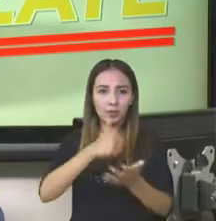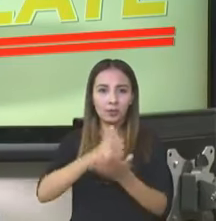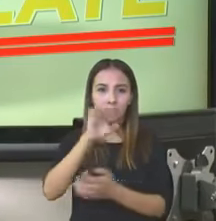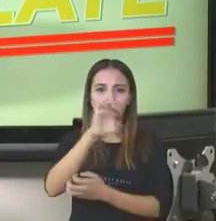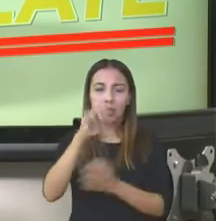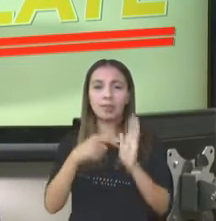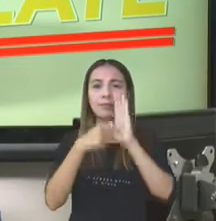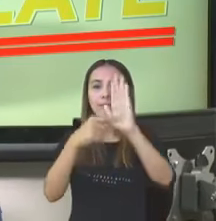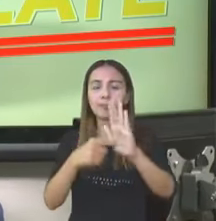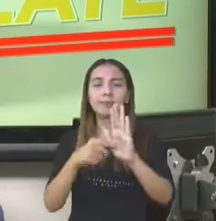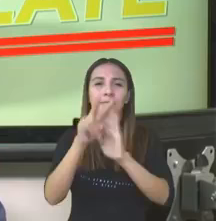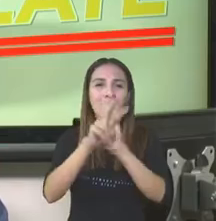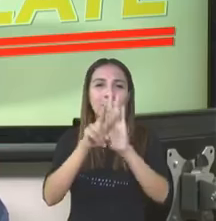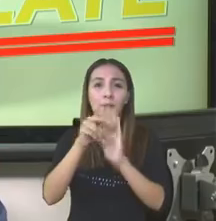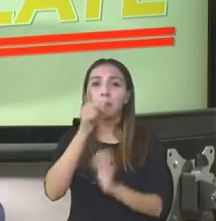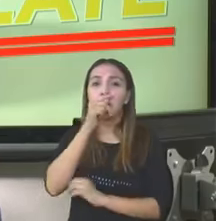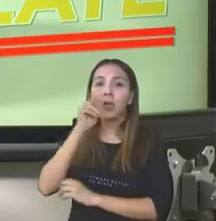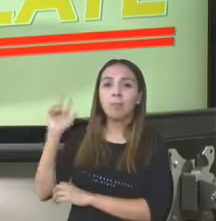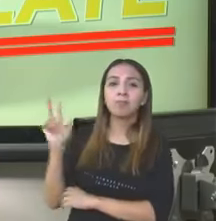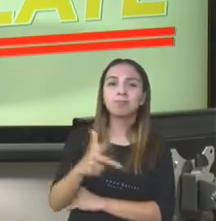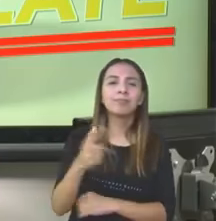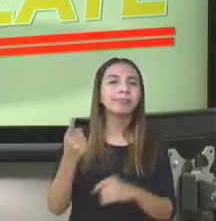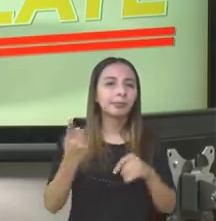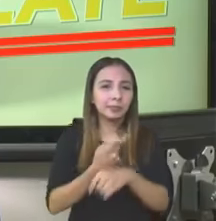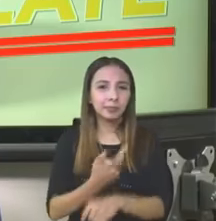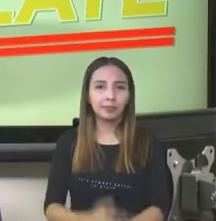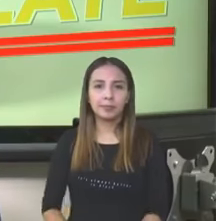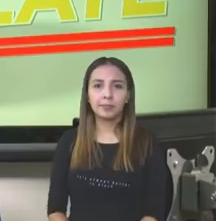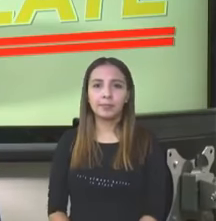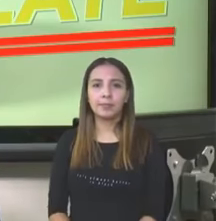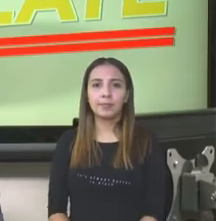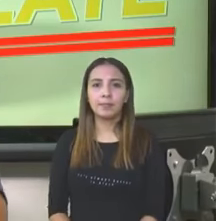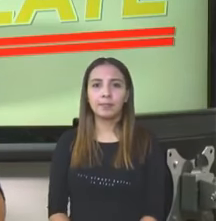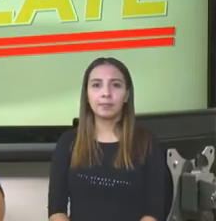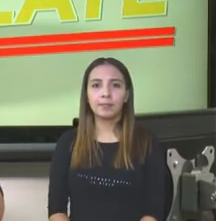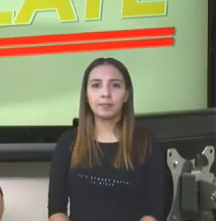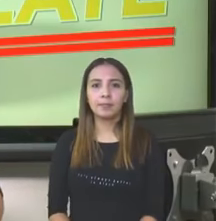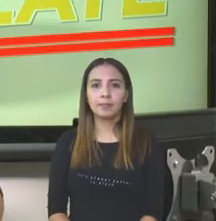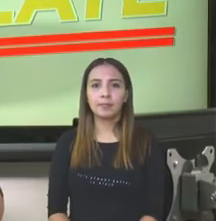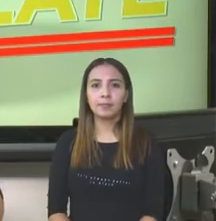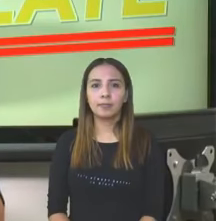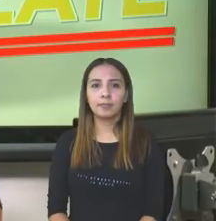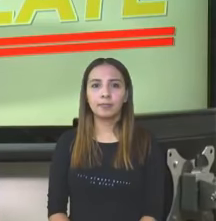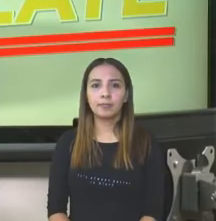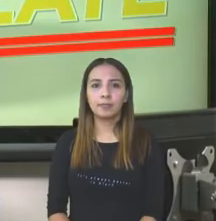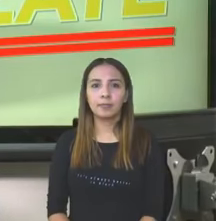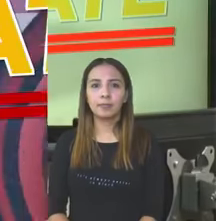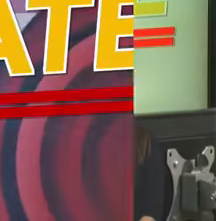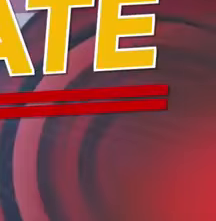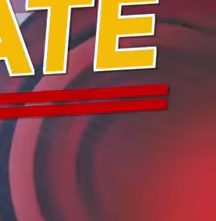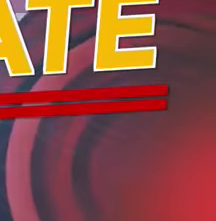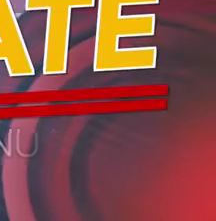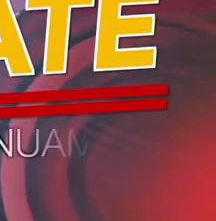video, llega la policía, ¿y qué cree que pasa? Adelante. Un segundito, ¿eh?